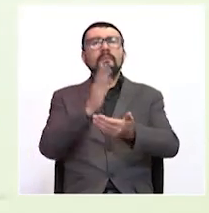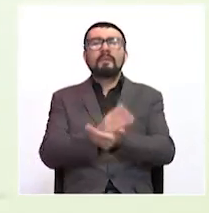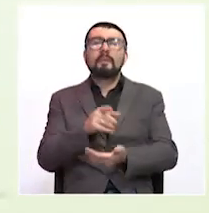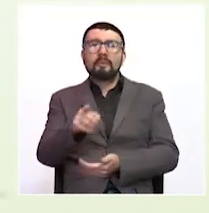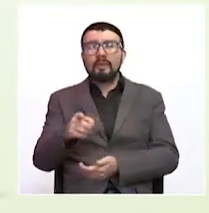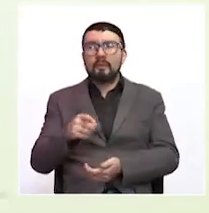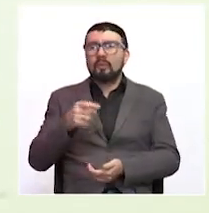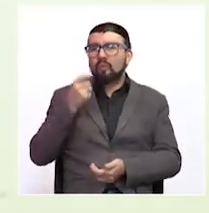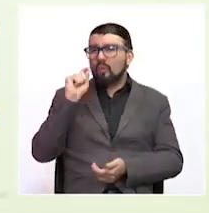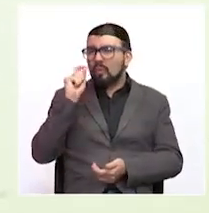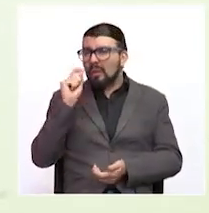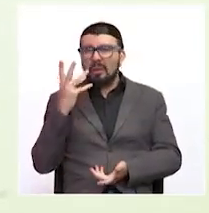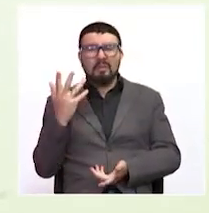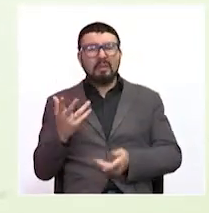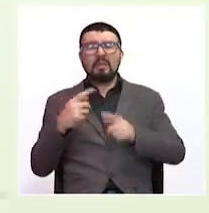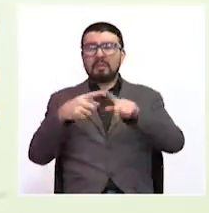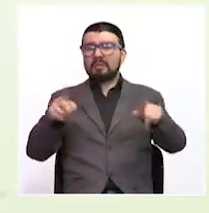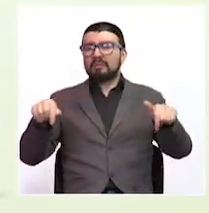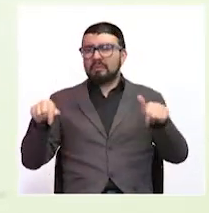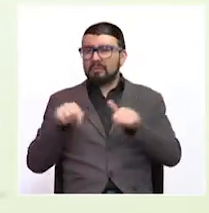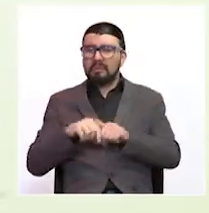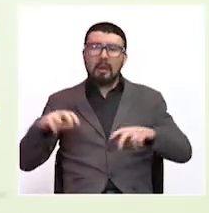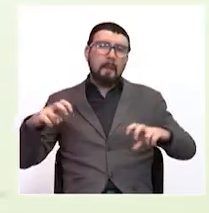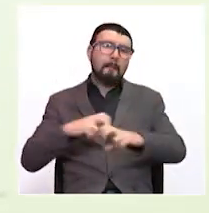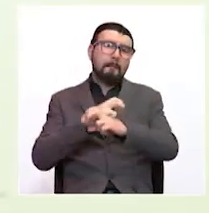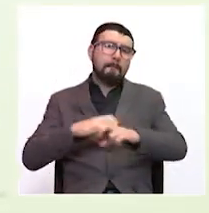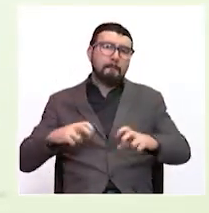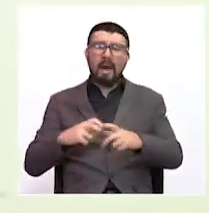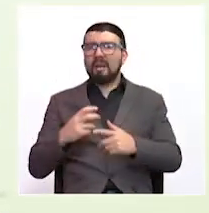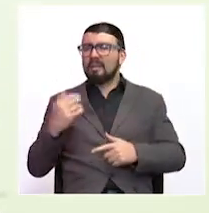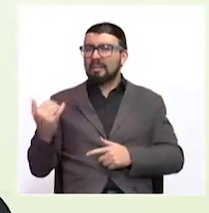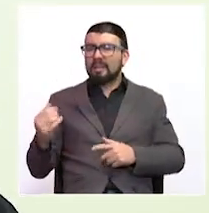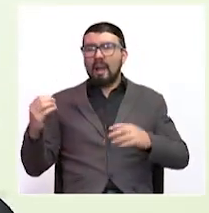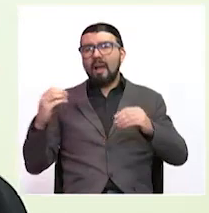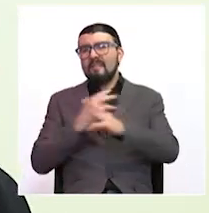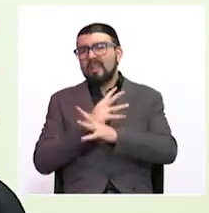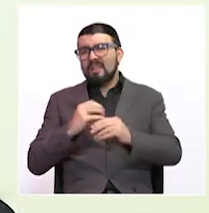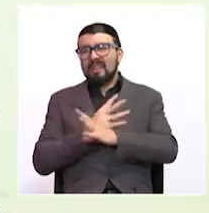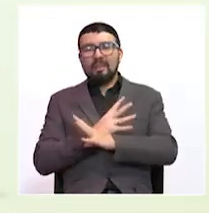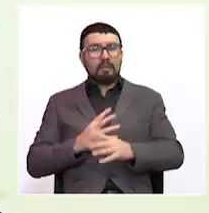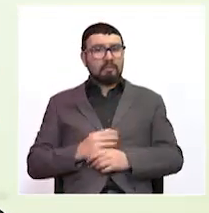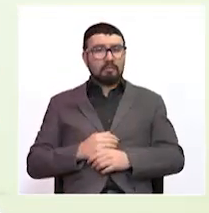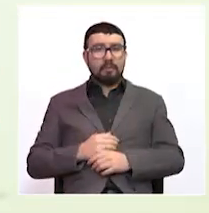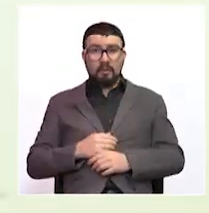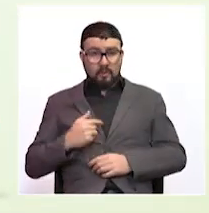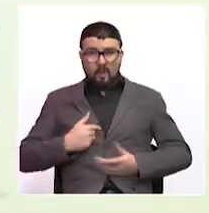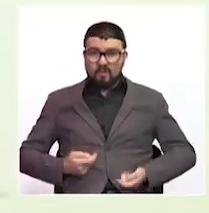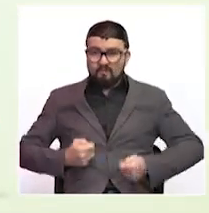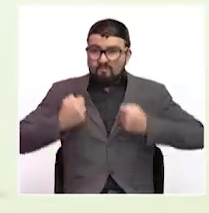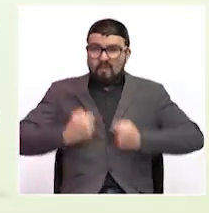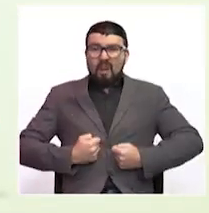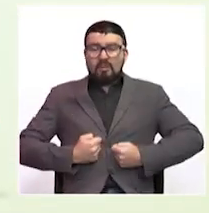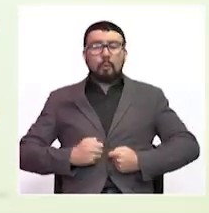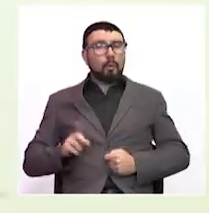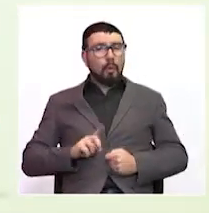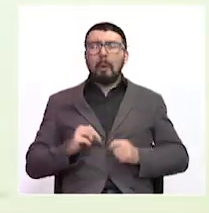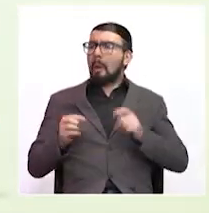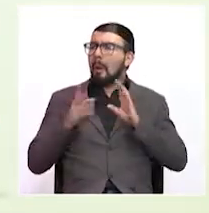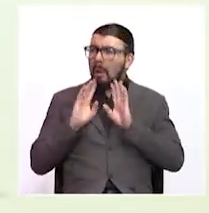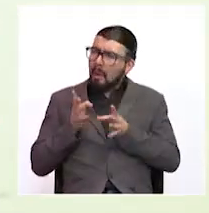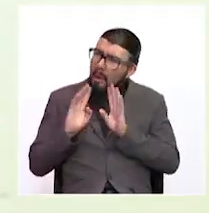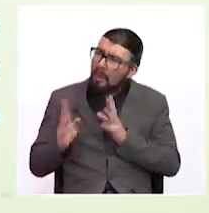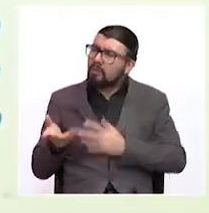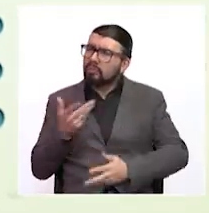una cafetería un parque una avenida donde ninguno de los dos tiene dominio territorial pueden hablar de tú a tú